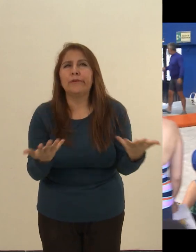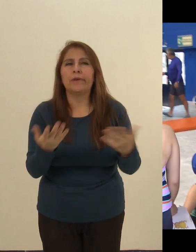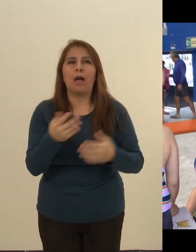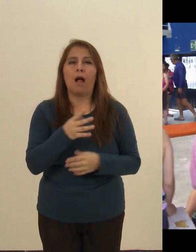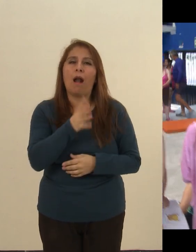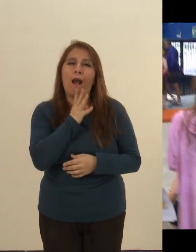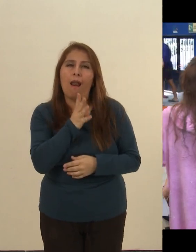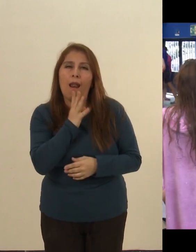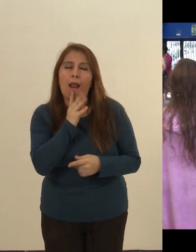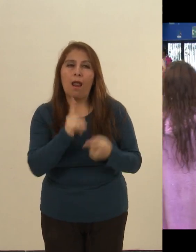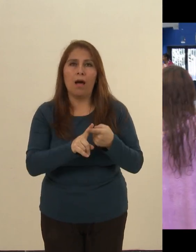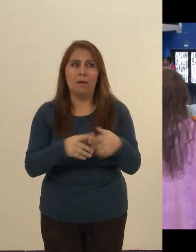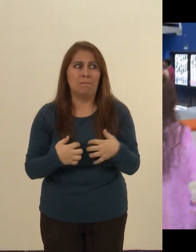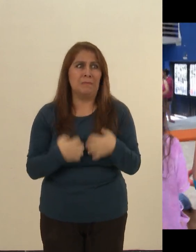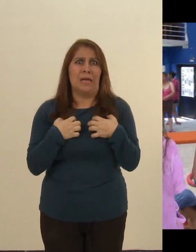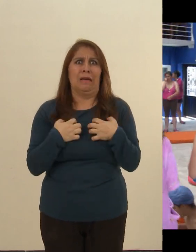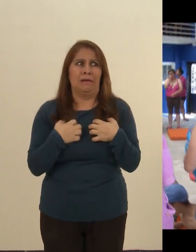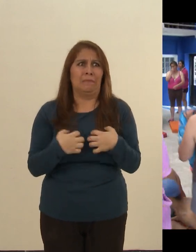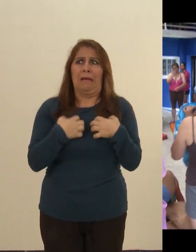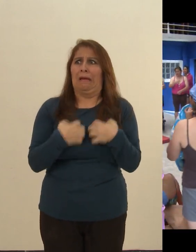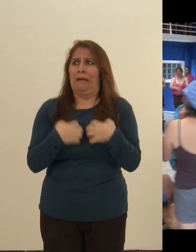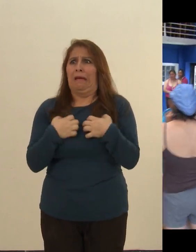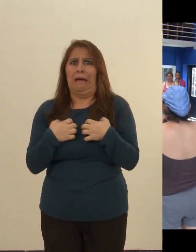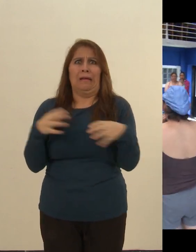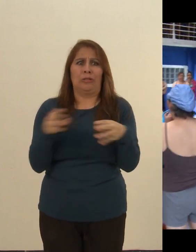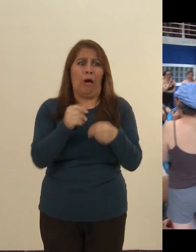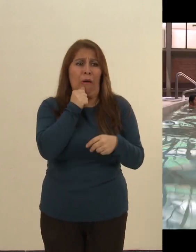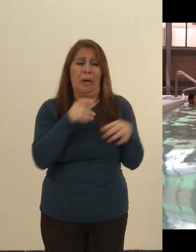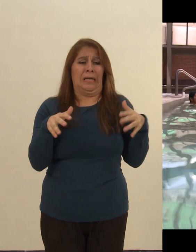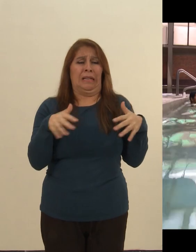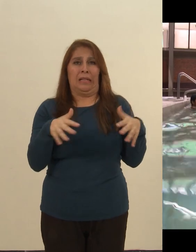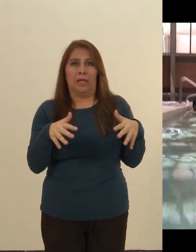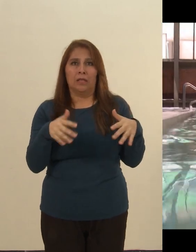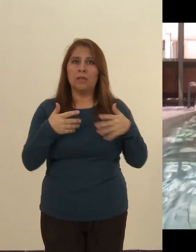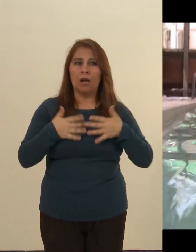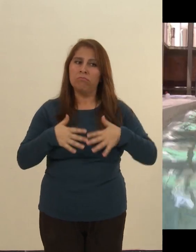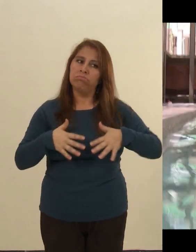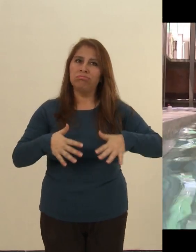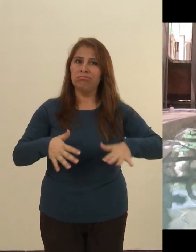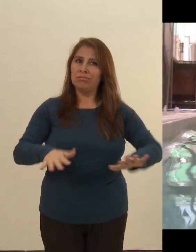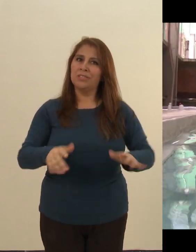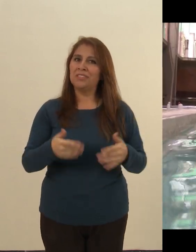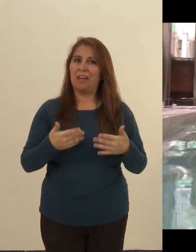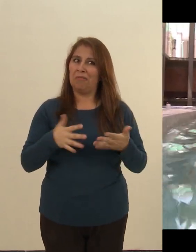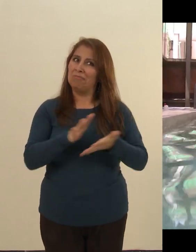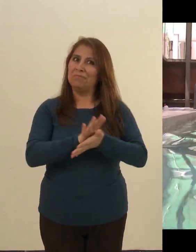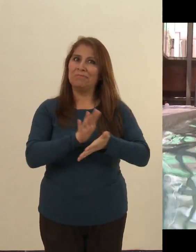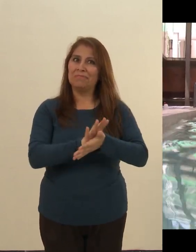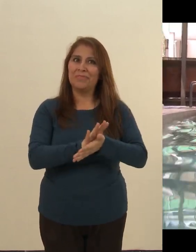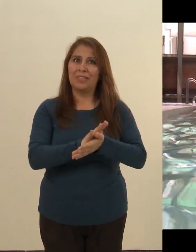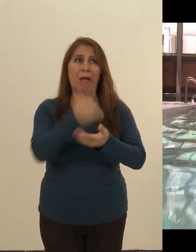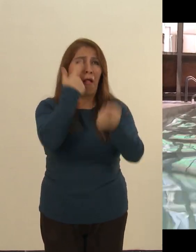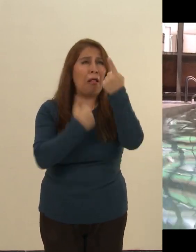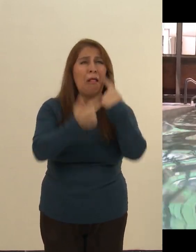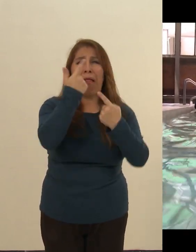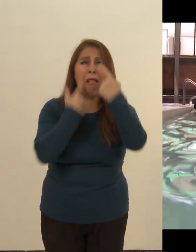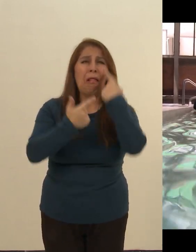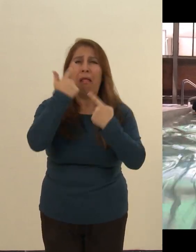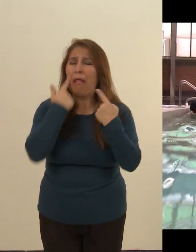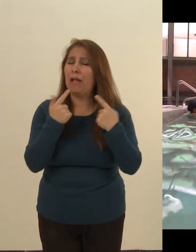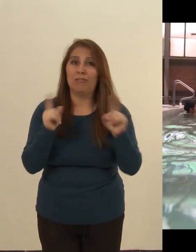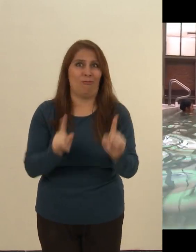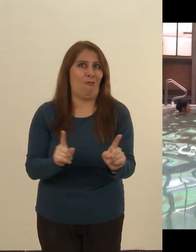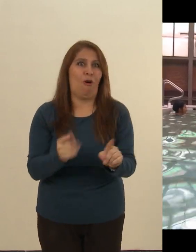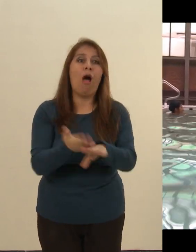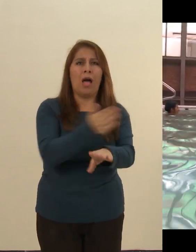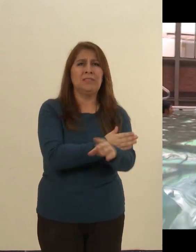harto. Empezó a hablar, a dejar el miedo tanto, o sea, le tenía mucho miedo al agua y ha perdido muchos miedos. Y ya